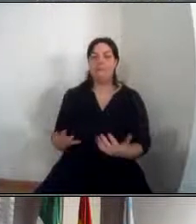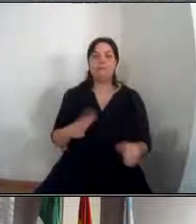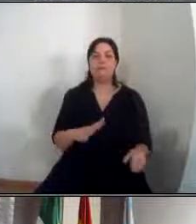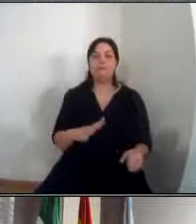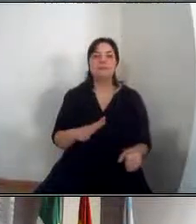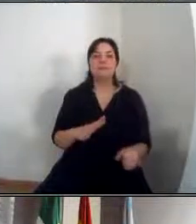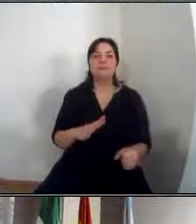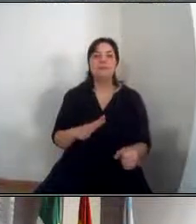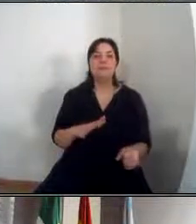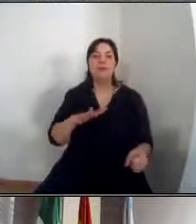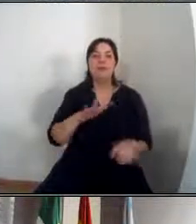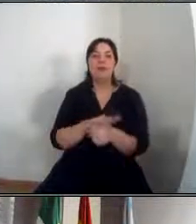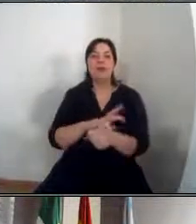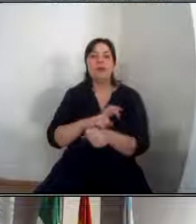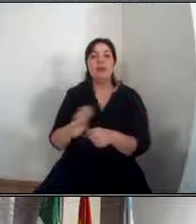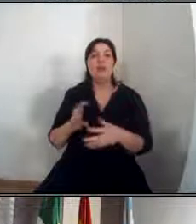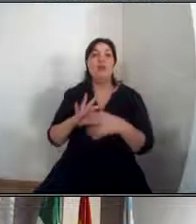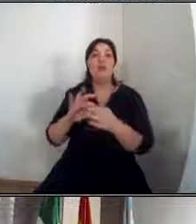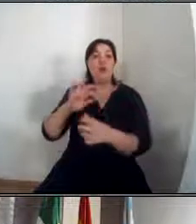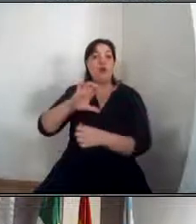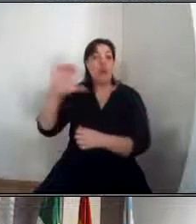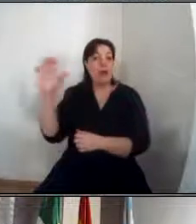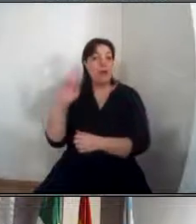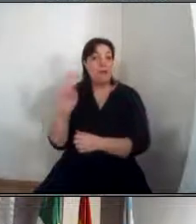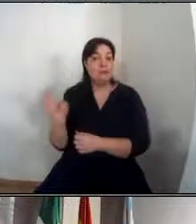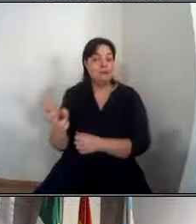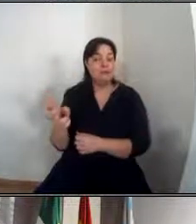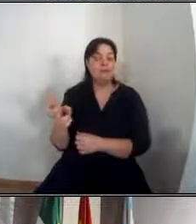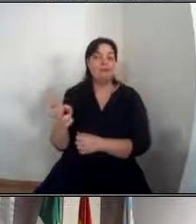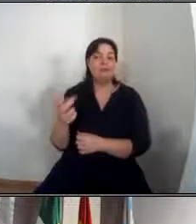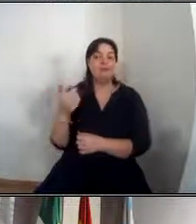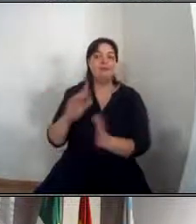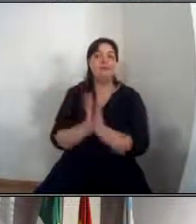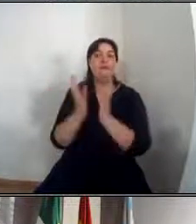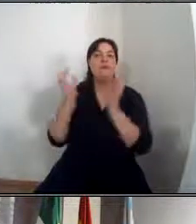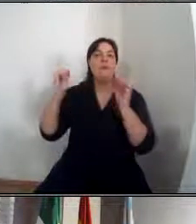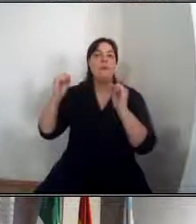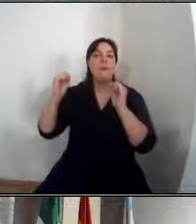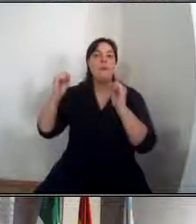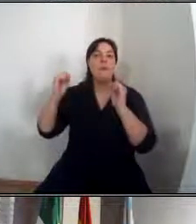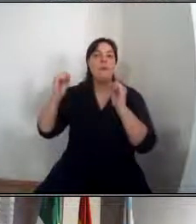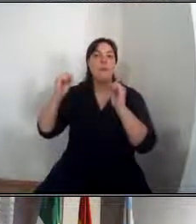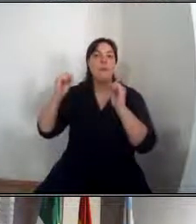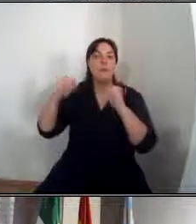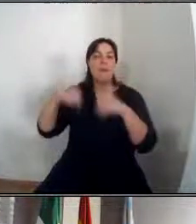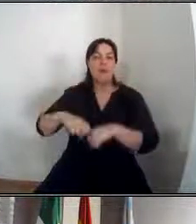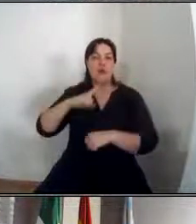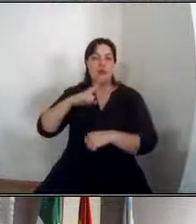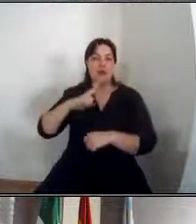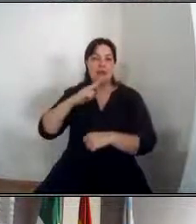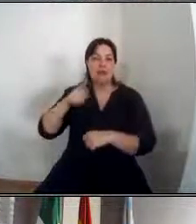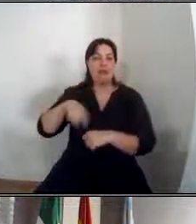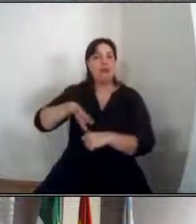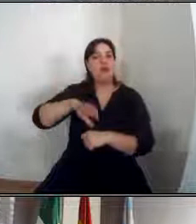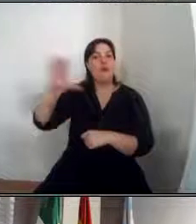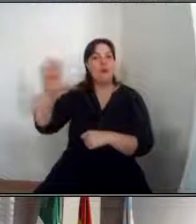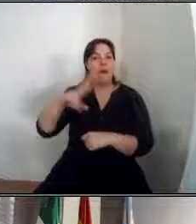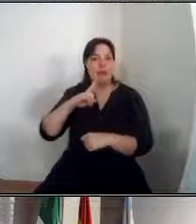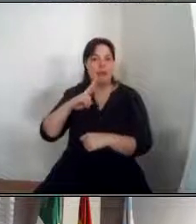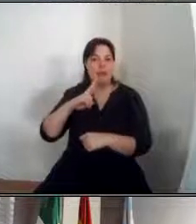En otro ámbito de la Unión Europea también, como es el Pacto Verde, la Europa Verde, también desde